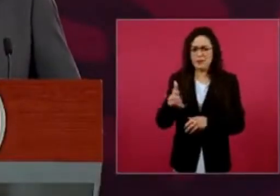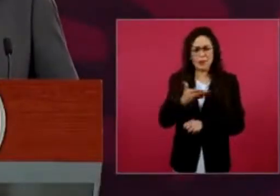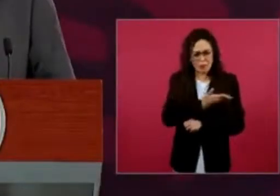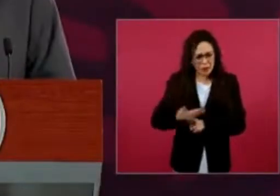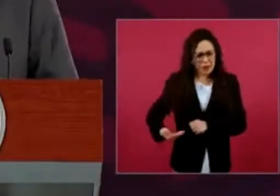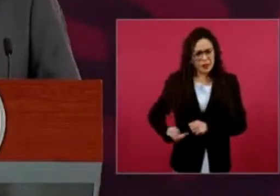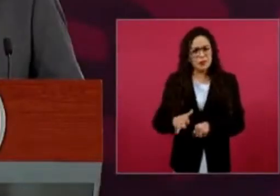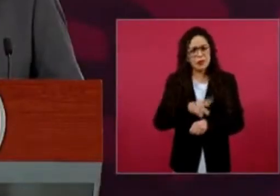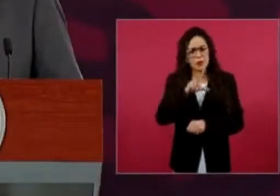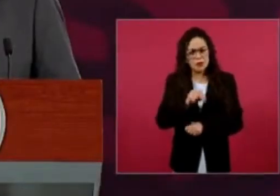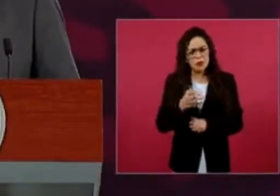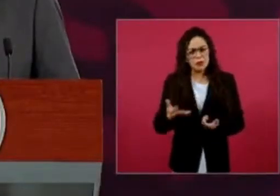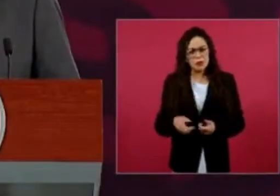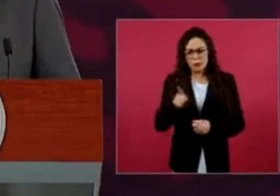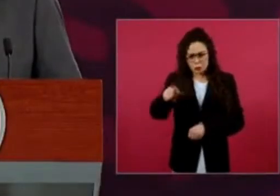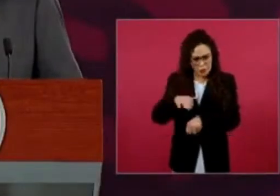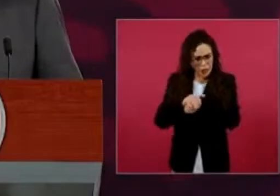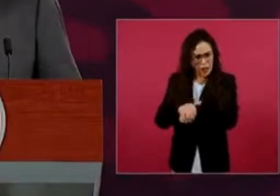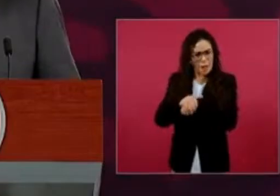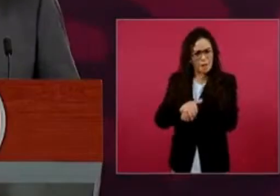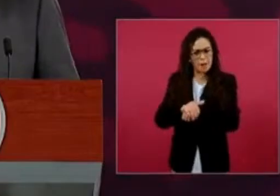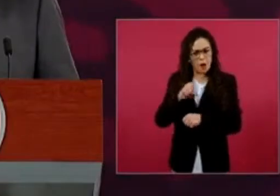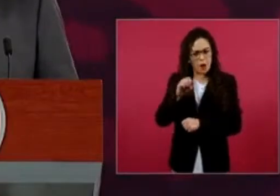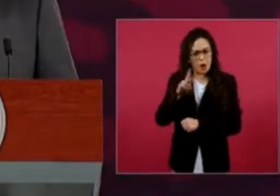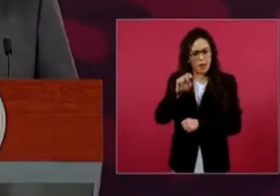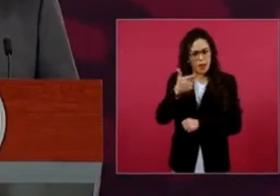si era muy amigo de Obregón.